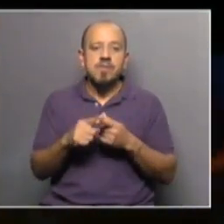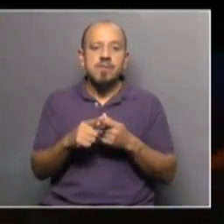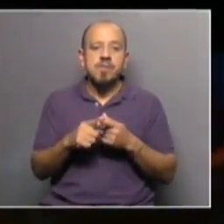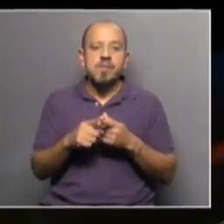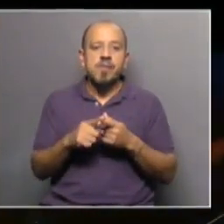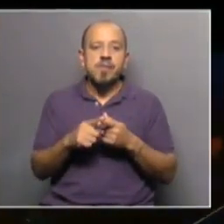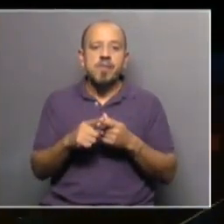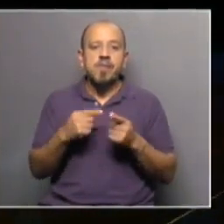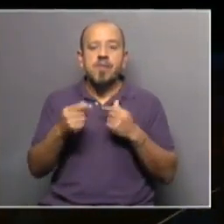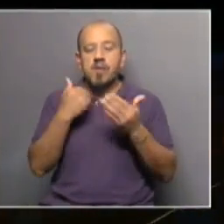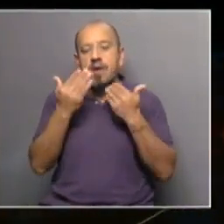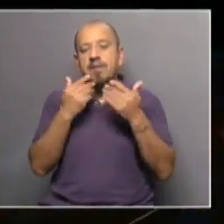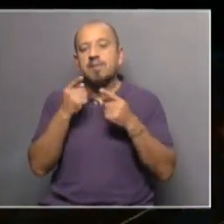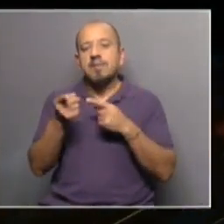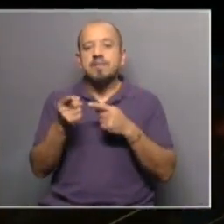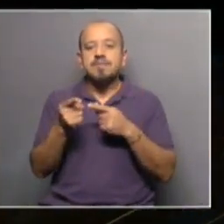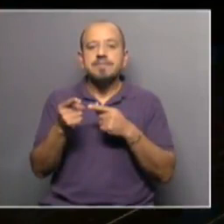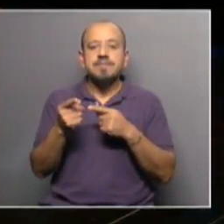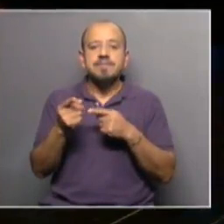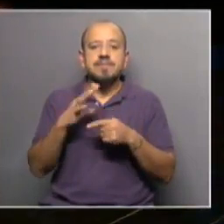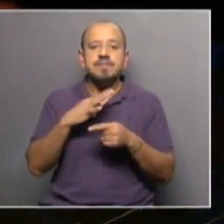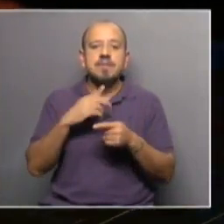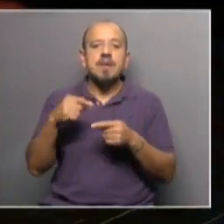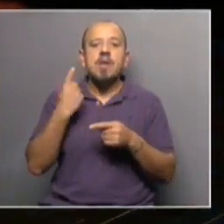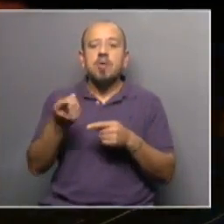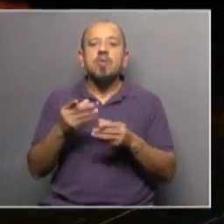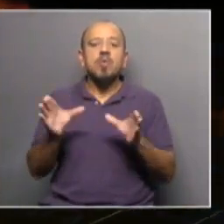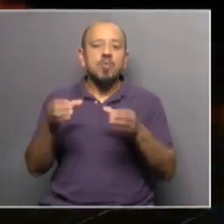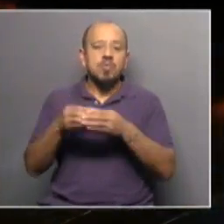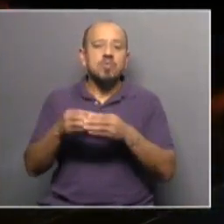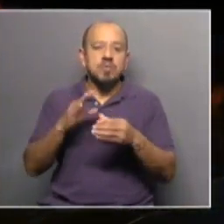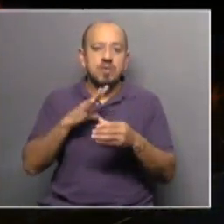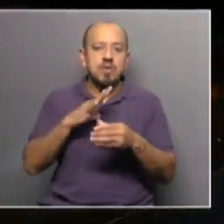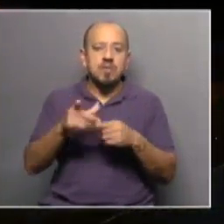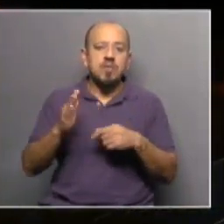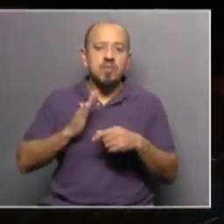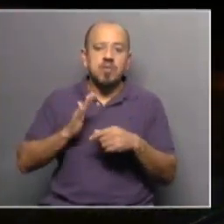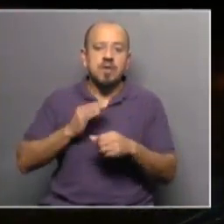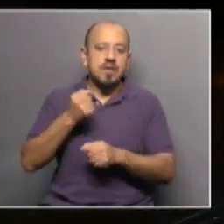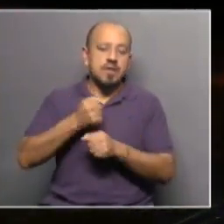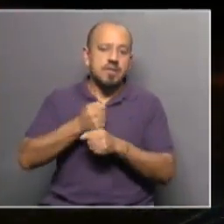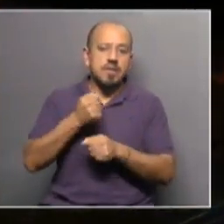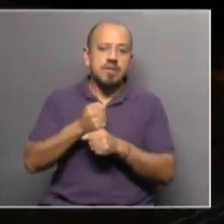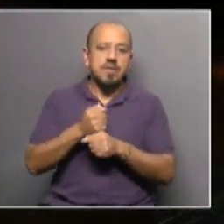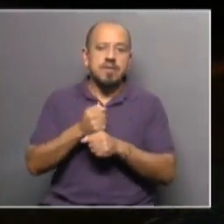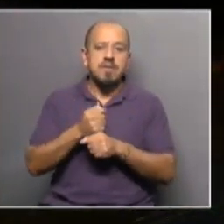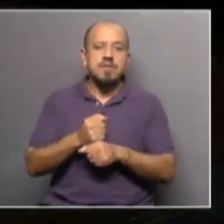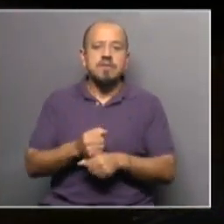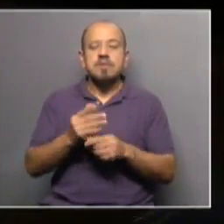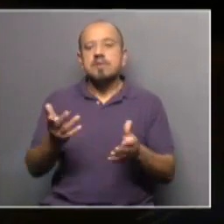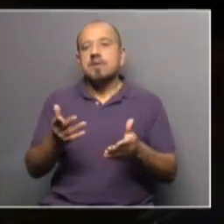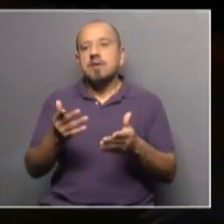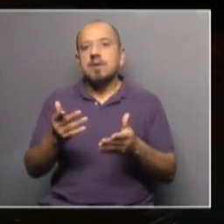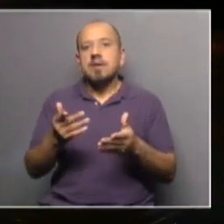Obviamente con ella lo hablábamos esto, hay en otros equipos donde hay mujeres trabajando, preparadoras